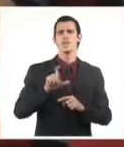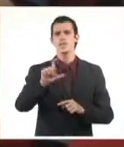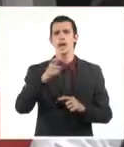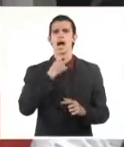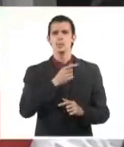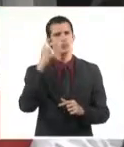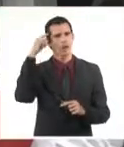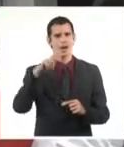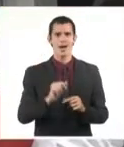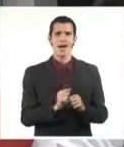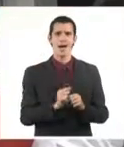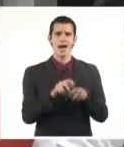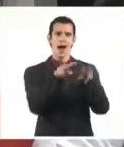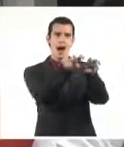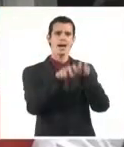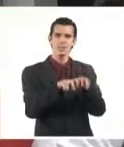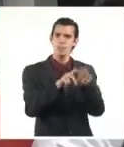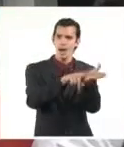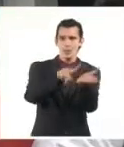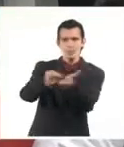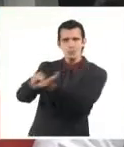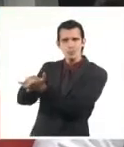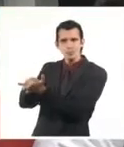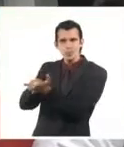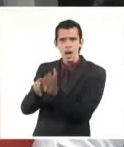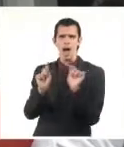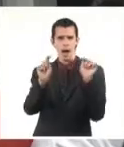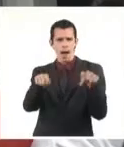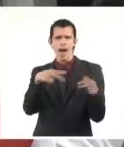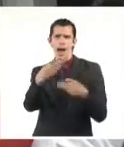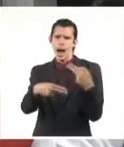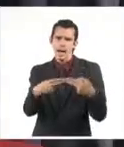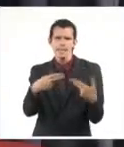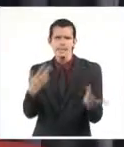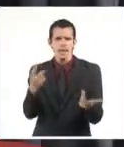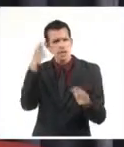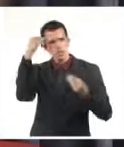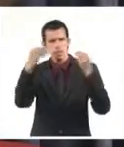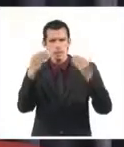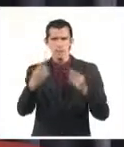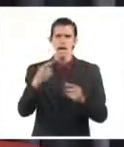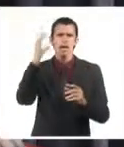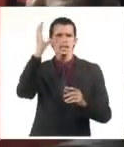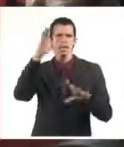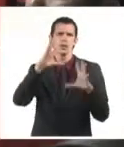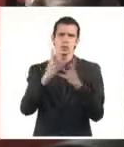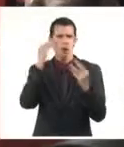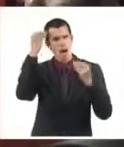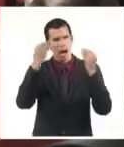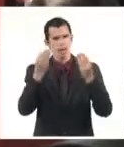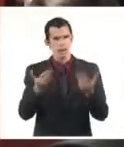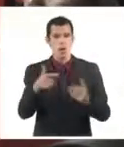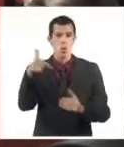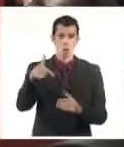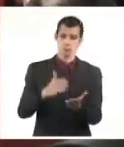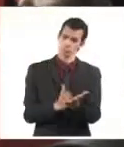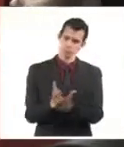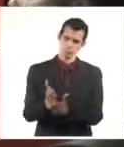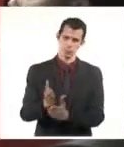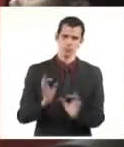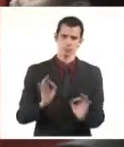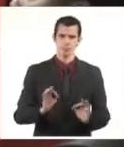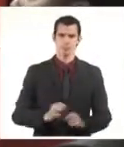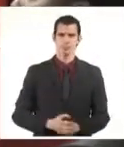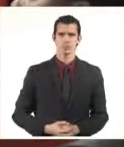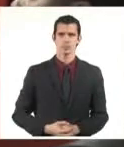asambleas provinciales y su presentación al Consejo Nacional, que continuará sesionando en la jornada de este jueves. Una colaboración de